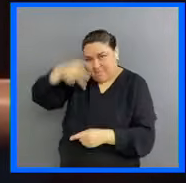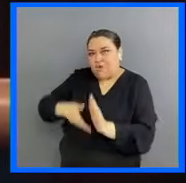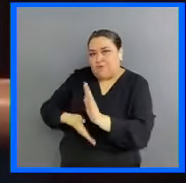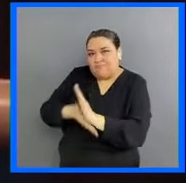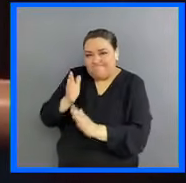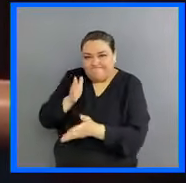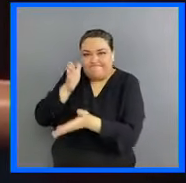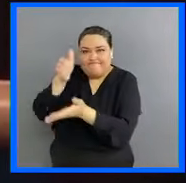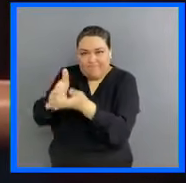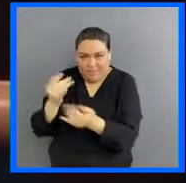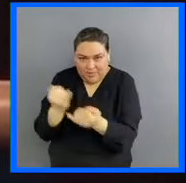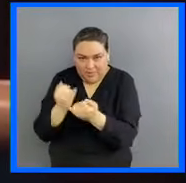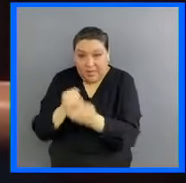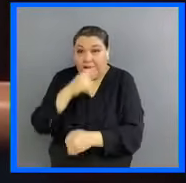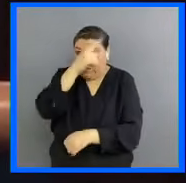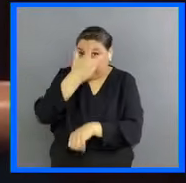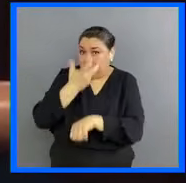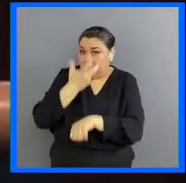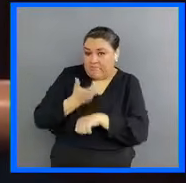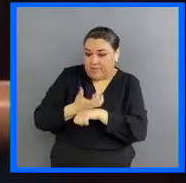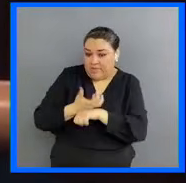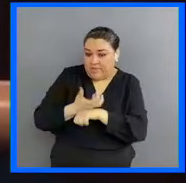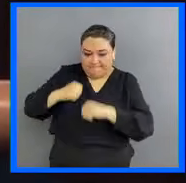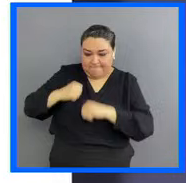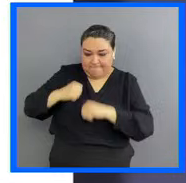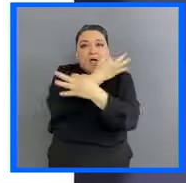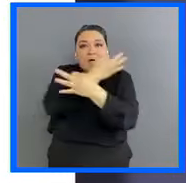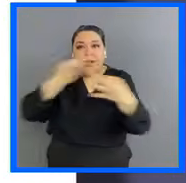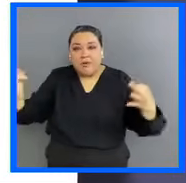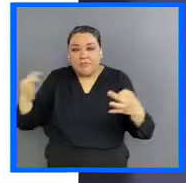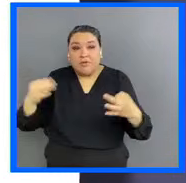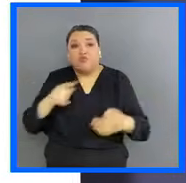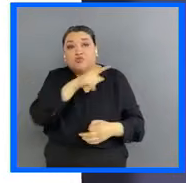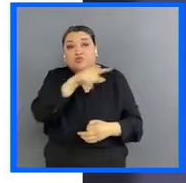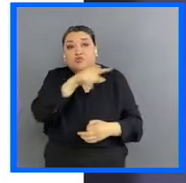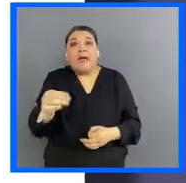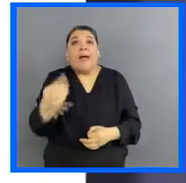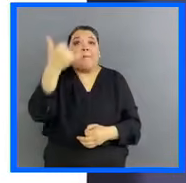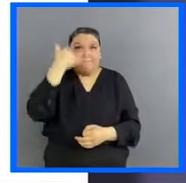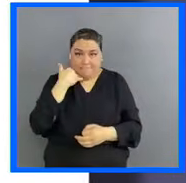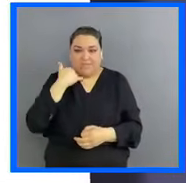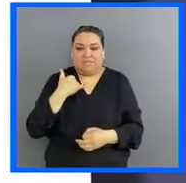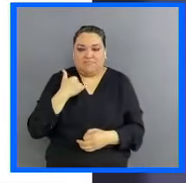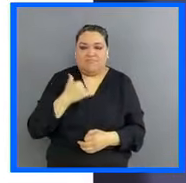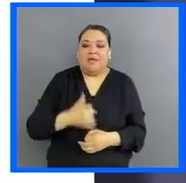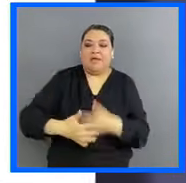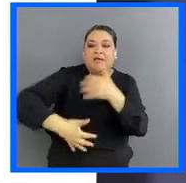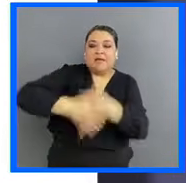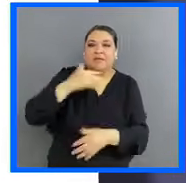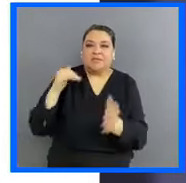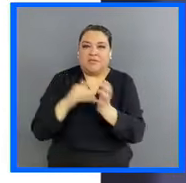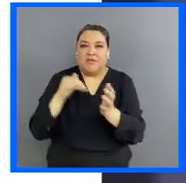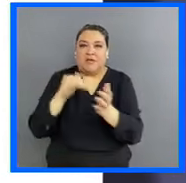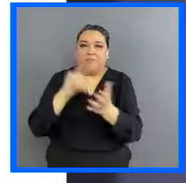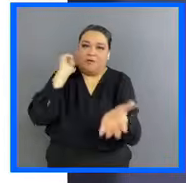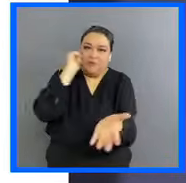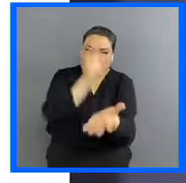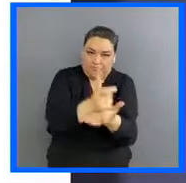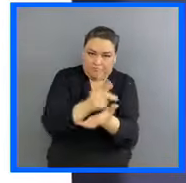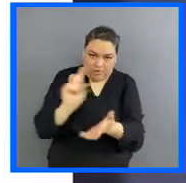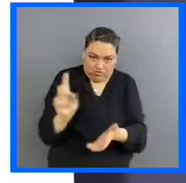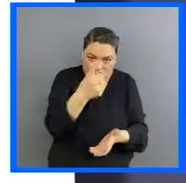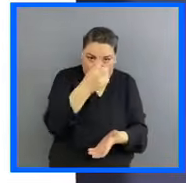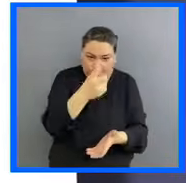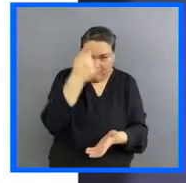Estado norteamericano ofreció una recompensa de hasta $15 millones estadounidenses por información que conduzca a